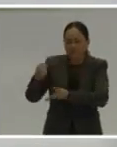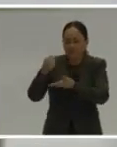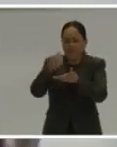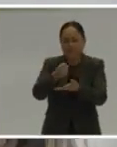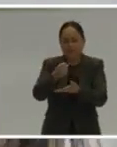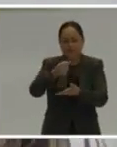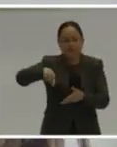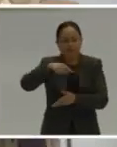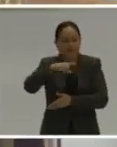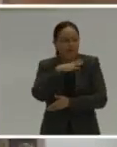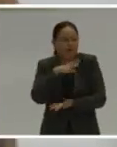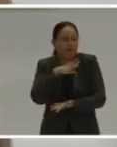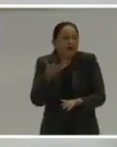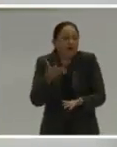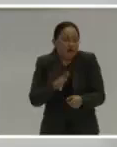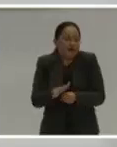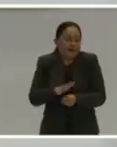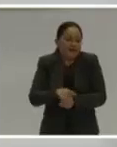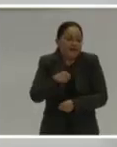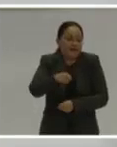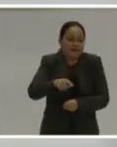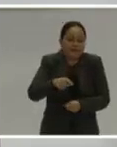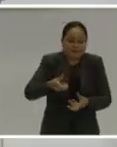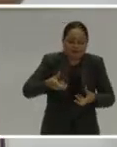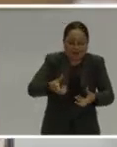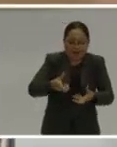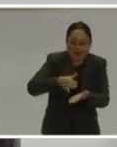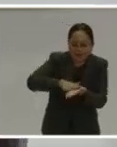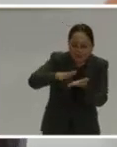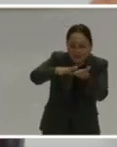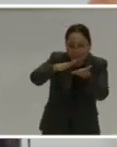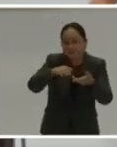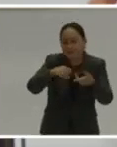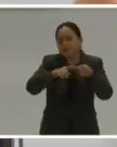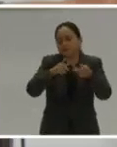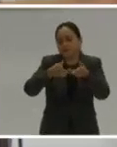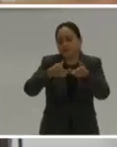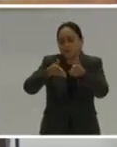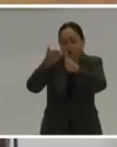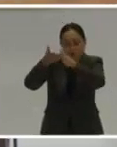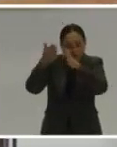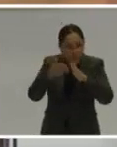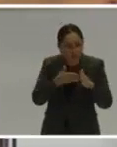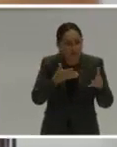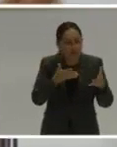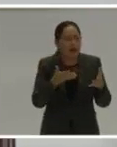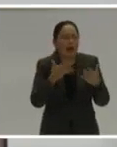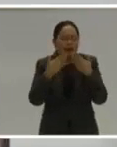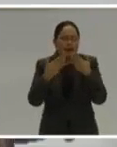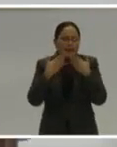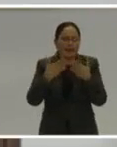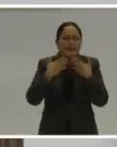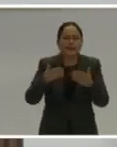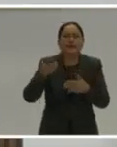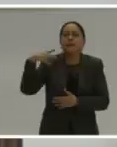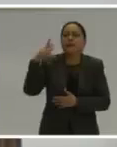hay que cementar la calle, porque hay que construir, que está muy bien, ¿sí?